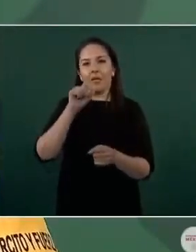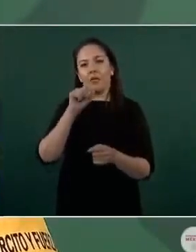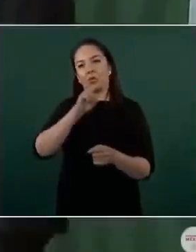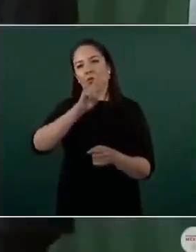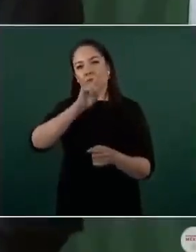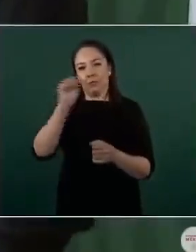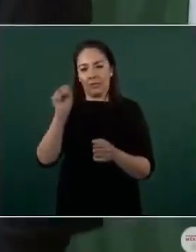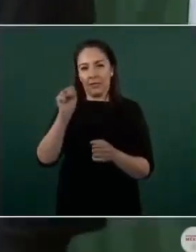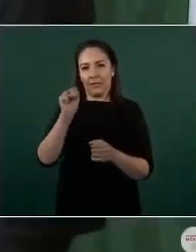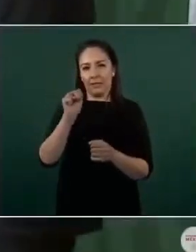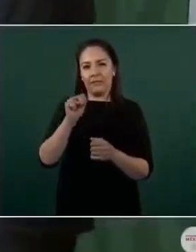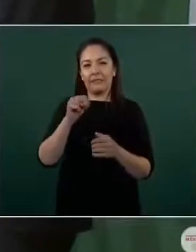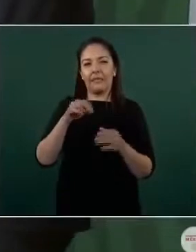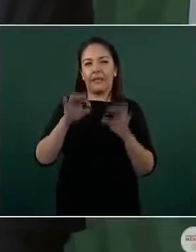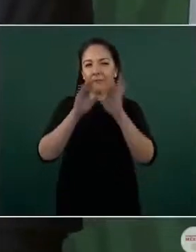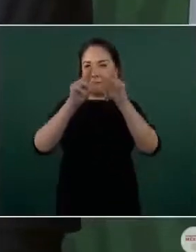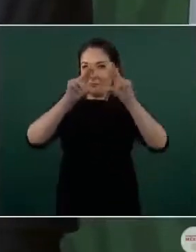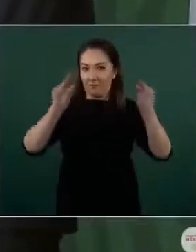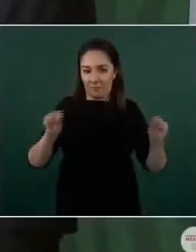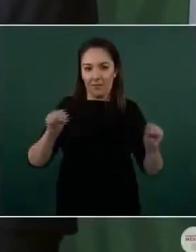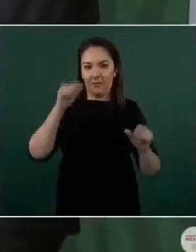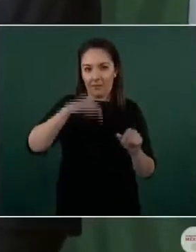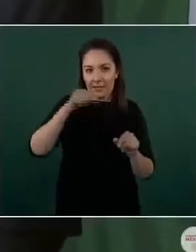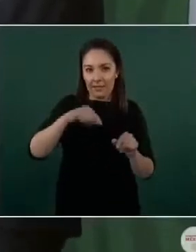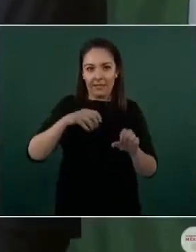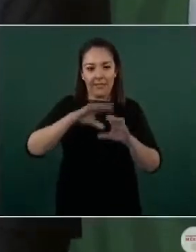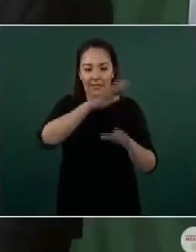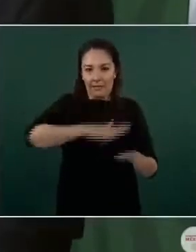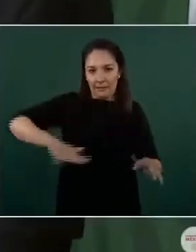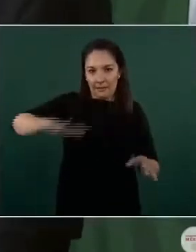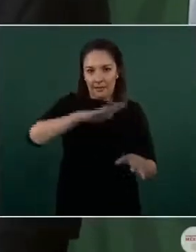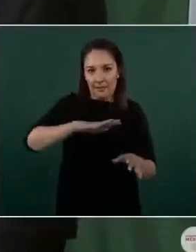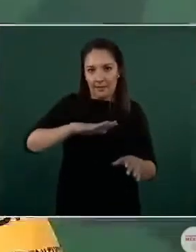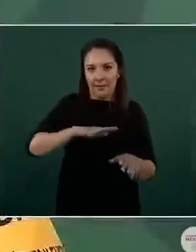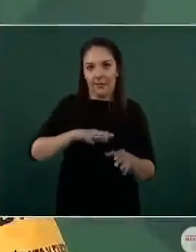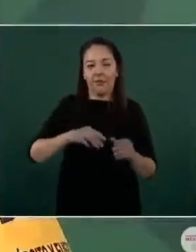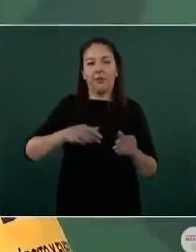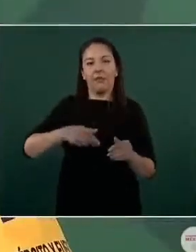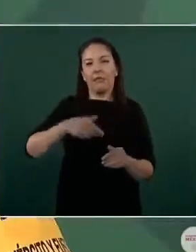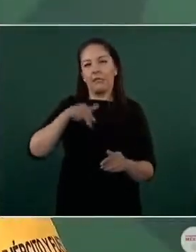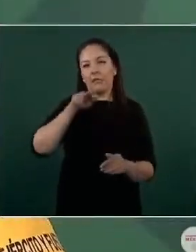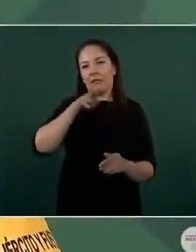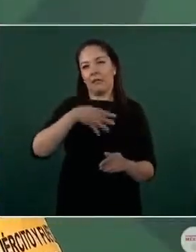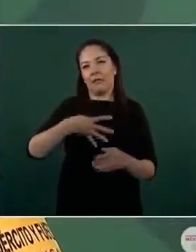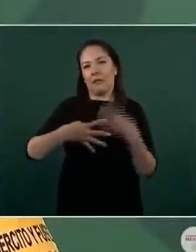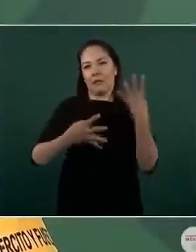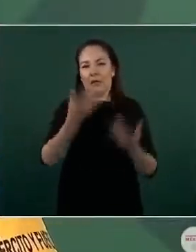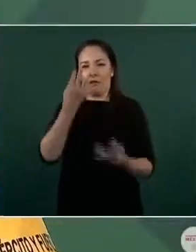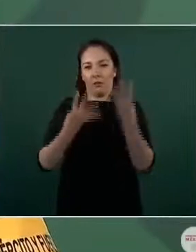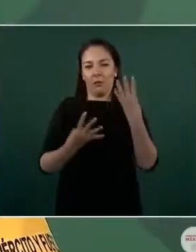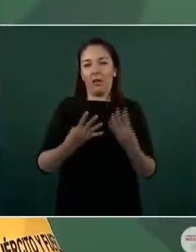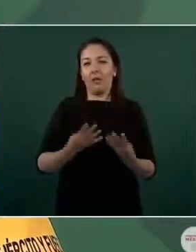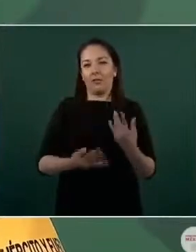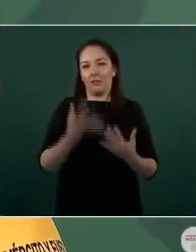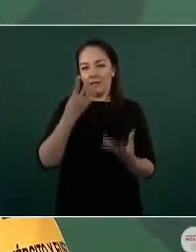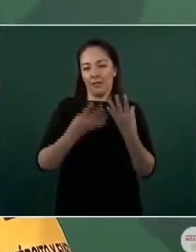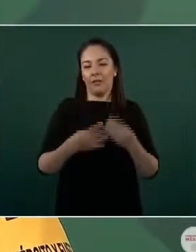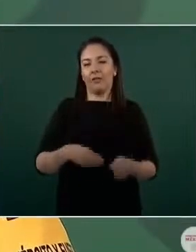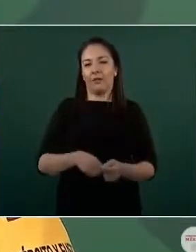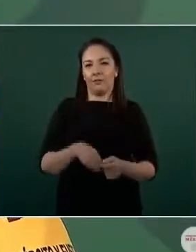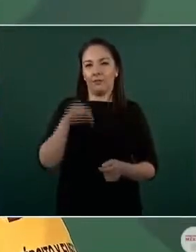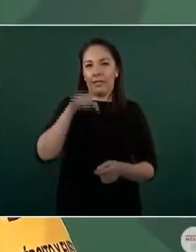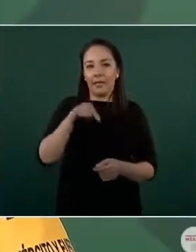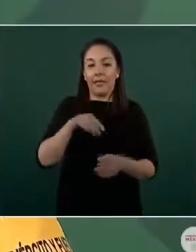en la región, 33 incendios forestales y 14 incendios urbanos, empleando en